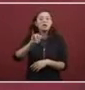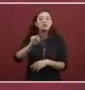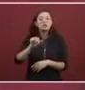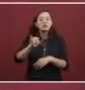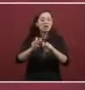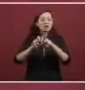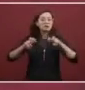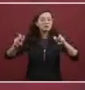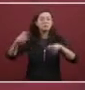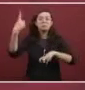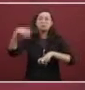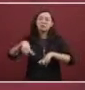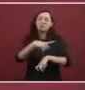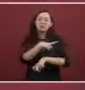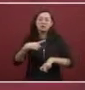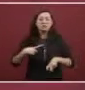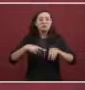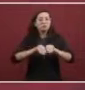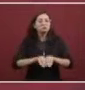se diera a conocer